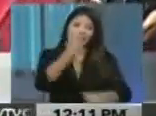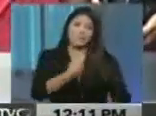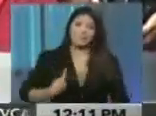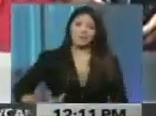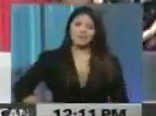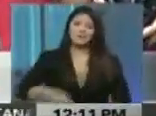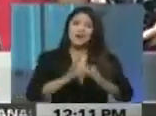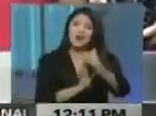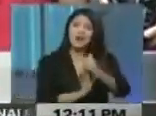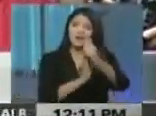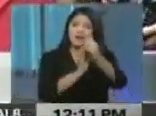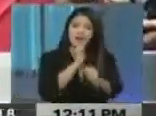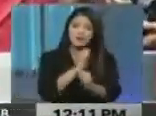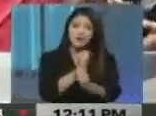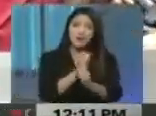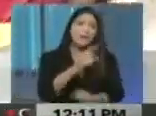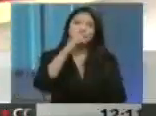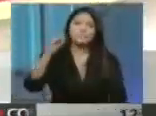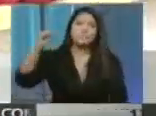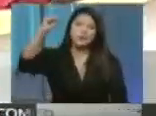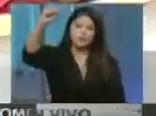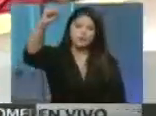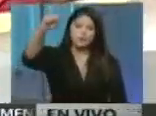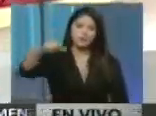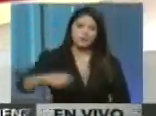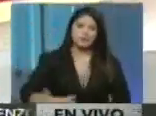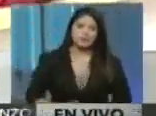presidente líder obrero Nicolás Maduro!